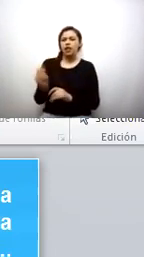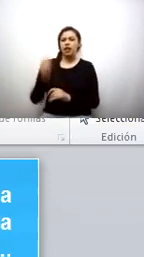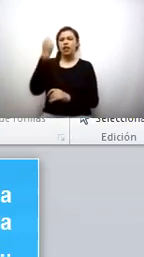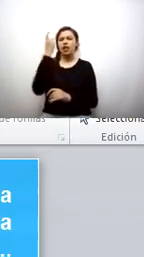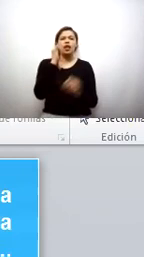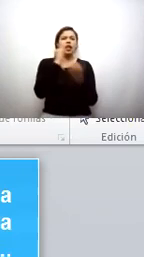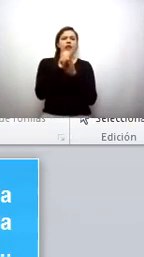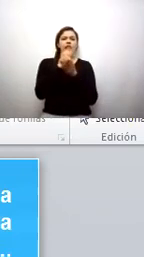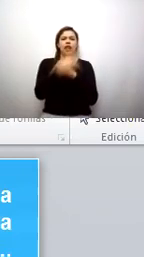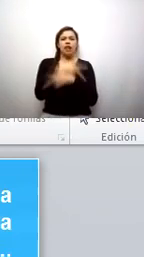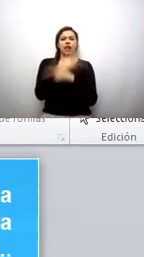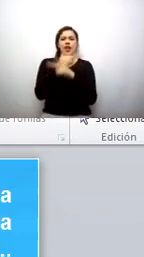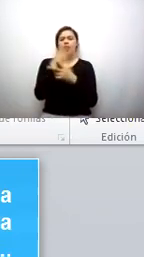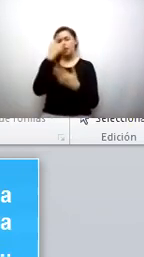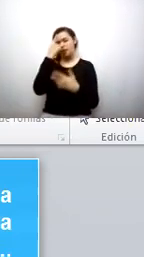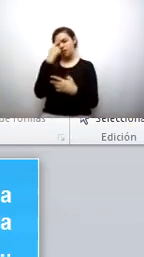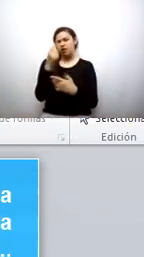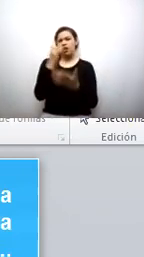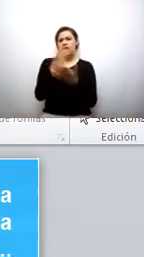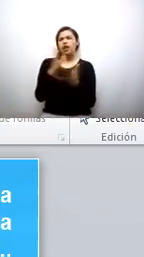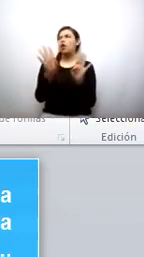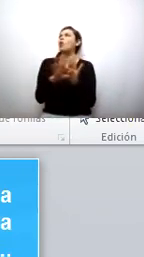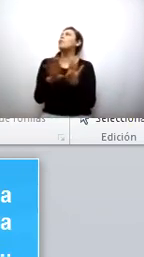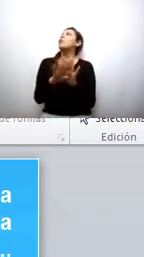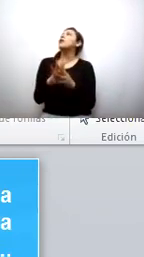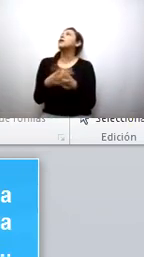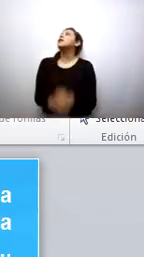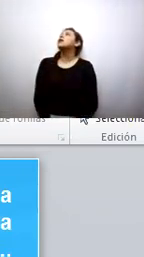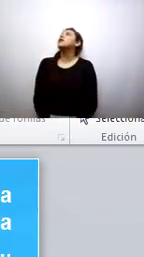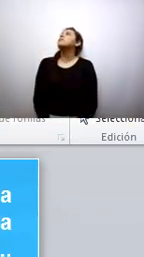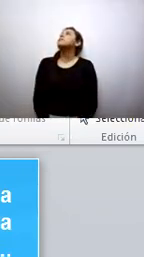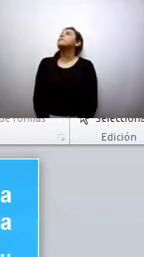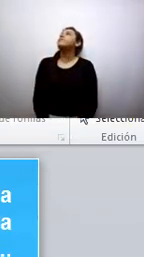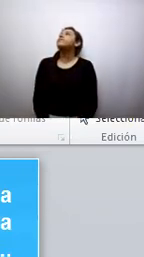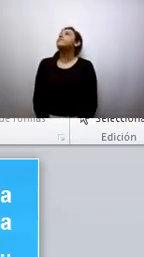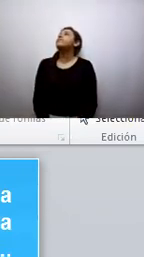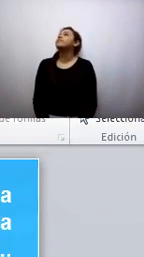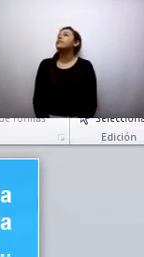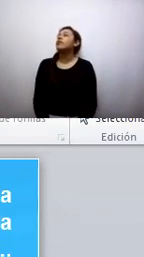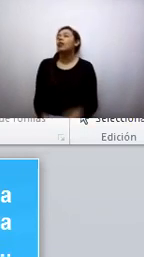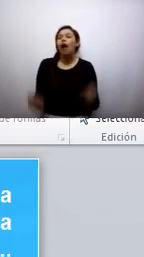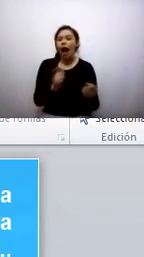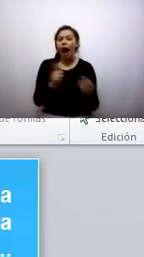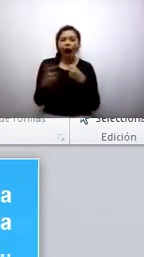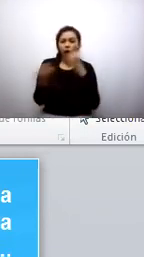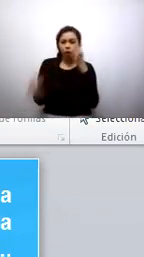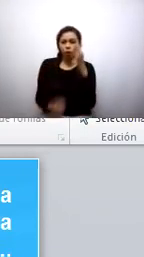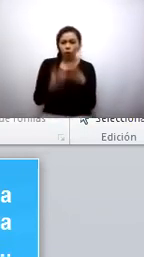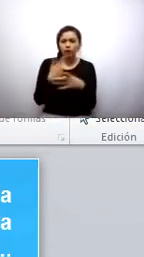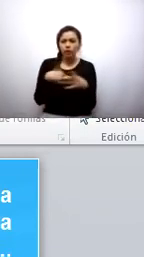y digitales como justamente como ese esa innovación o esa novedad en nuestras